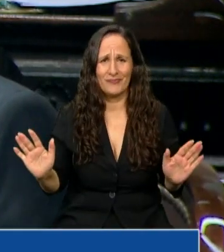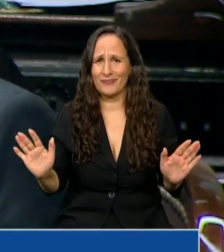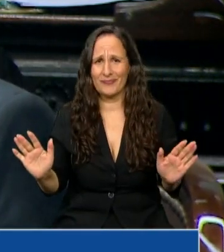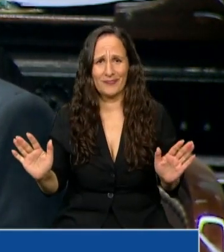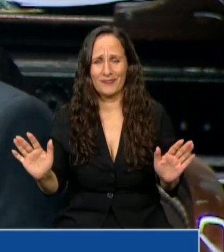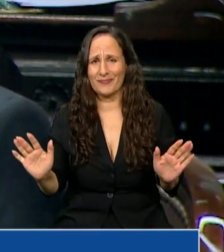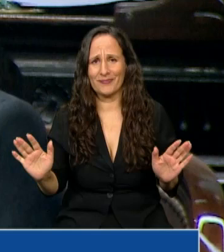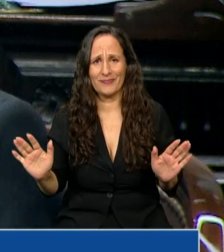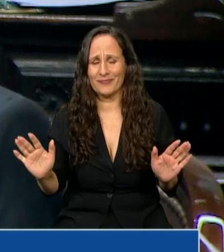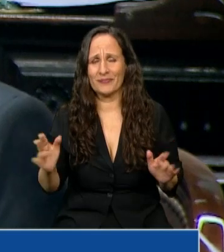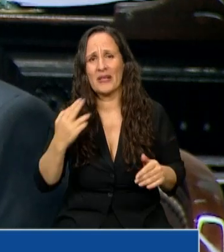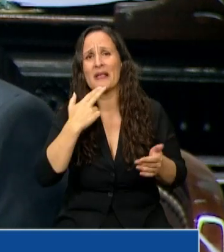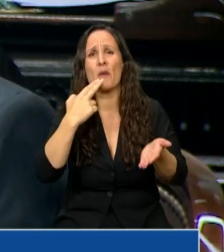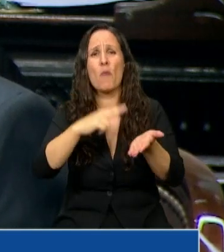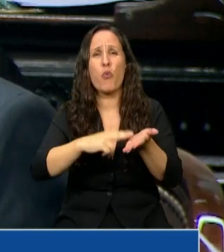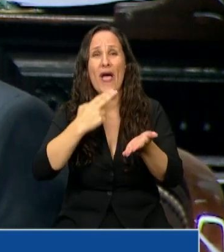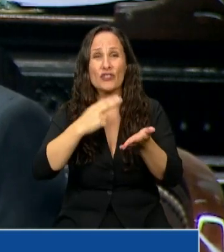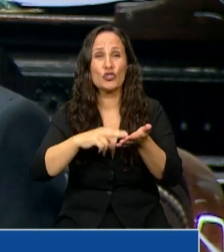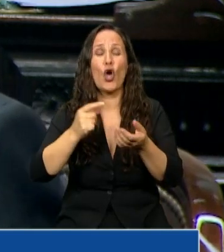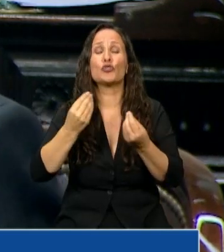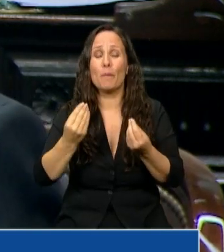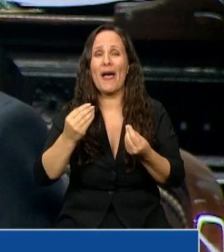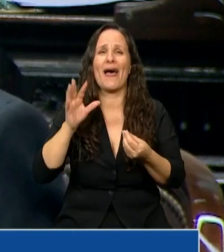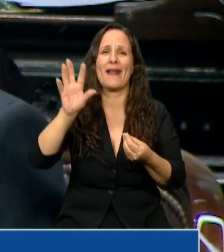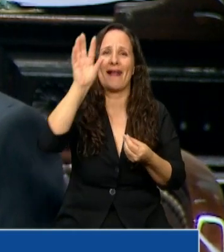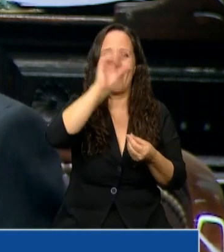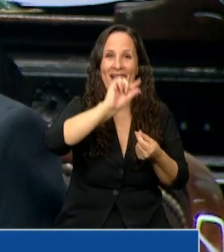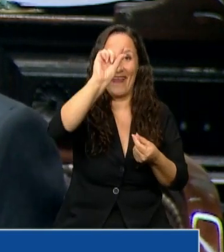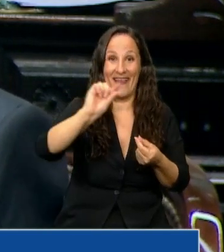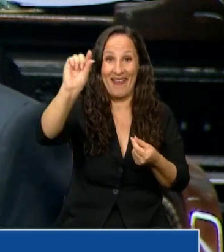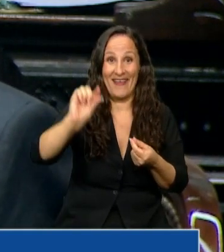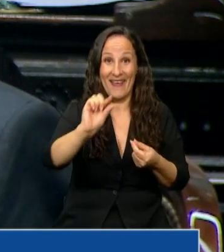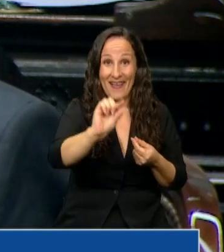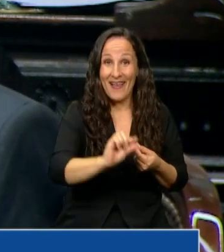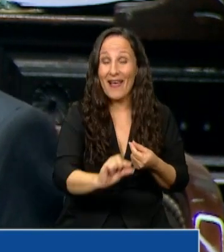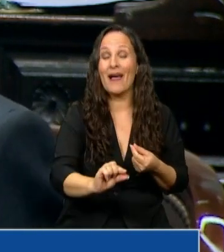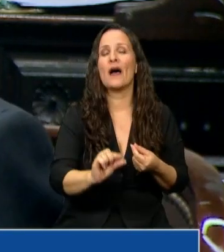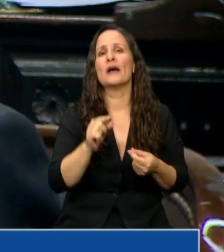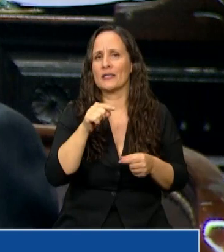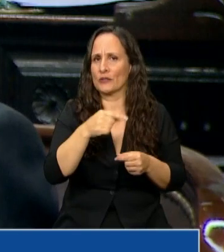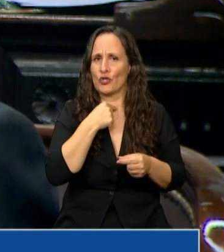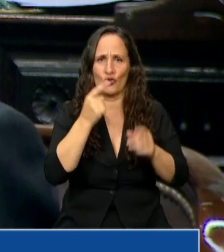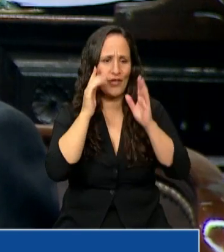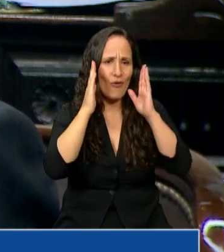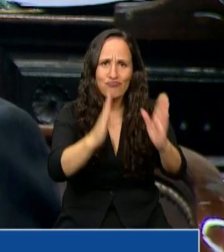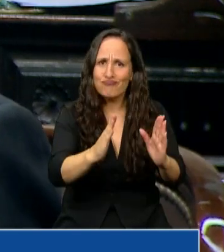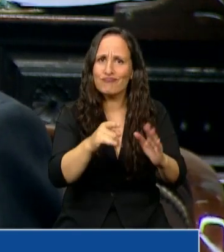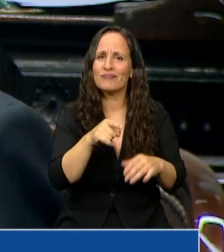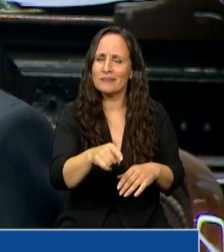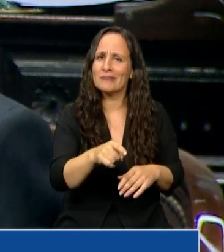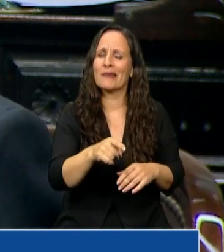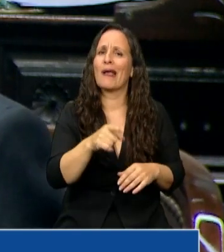La masa de impuestos coparticipables, y en este punto quiero hacer foco,